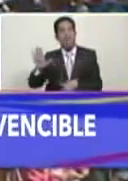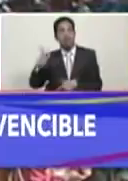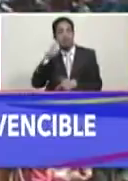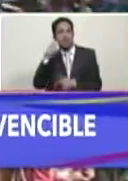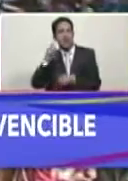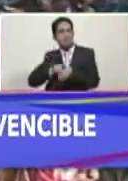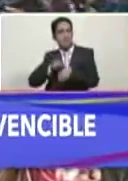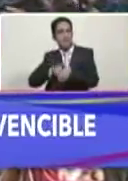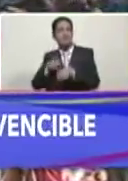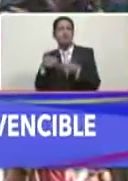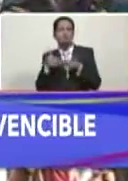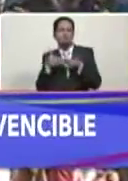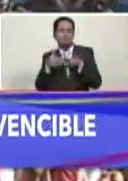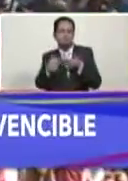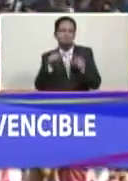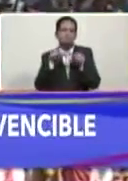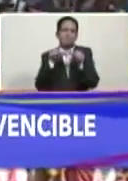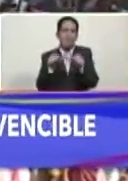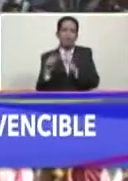tiempo histórico,